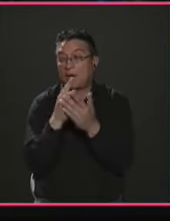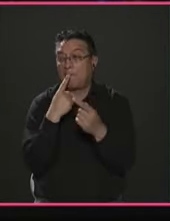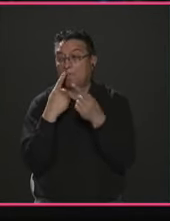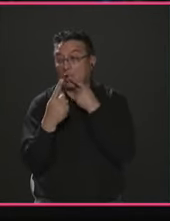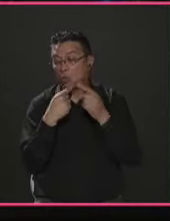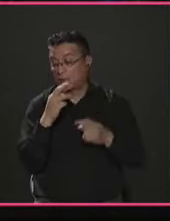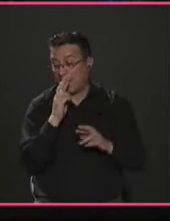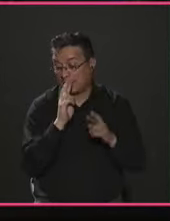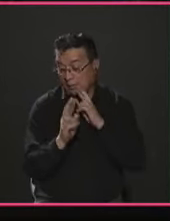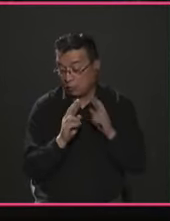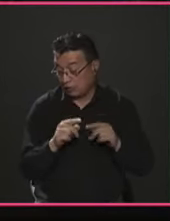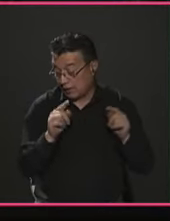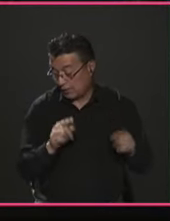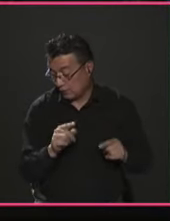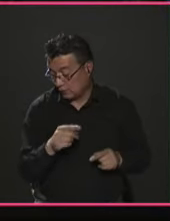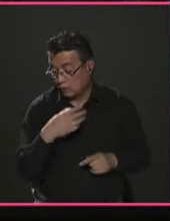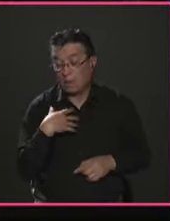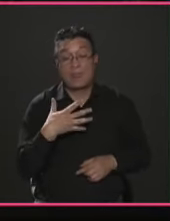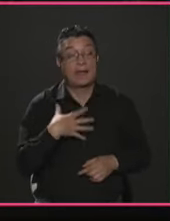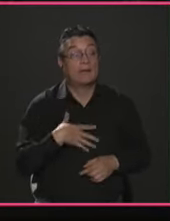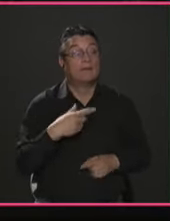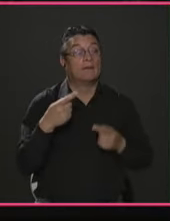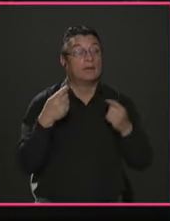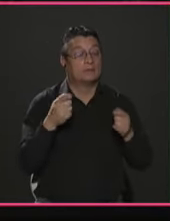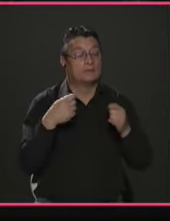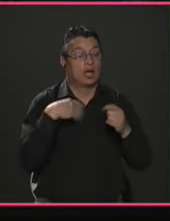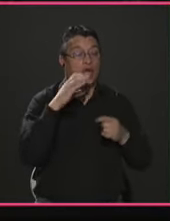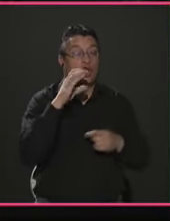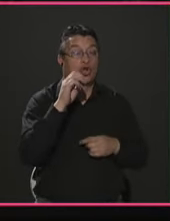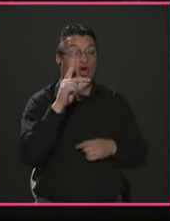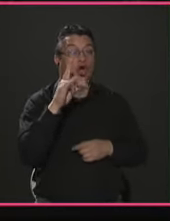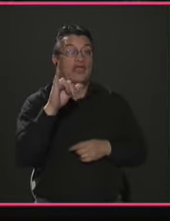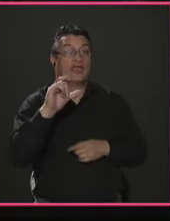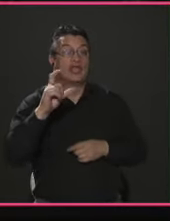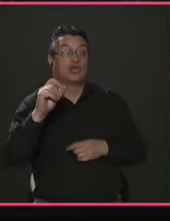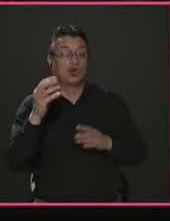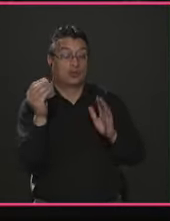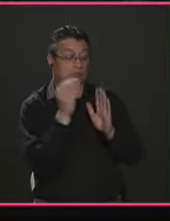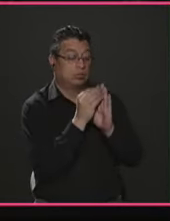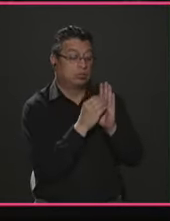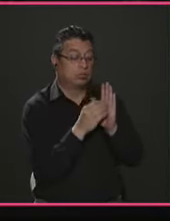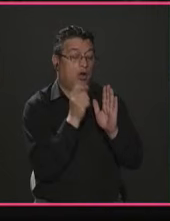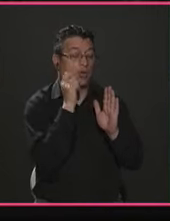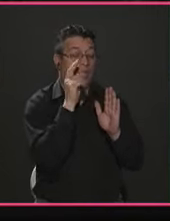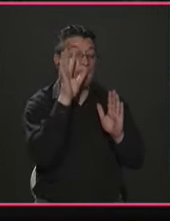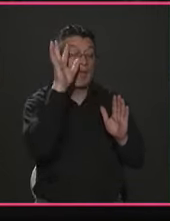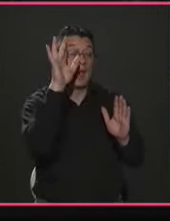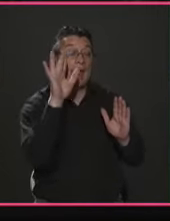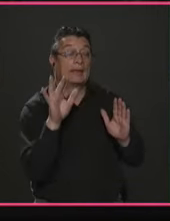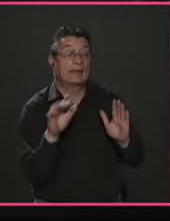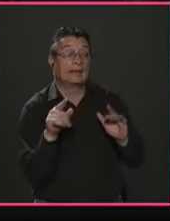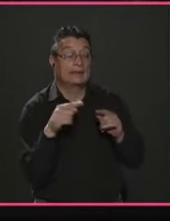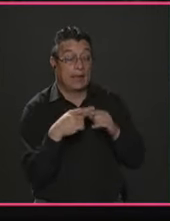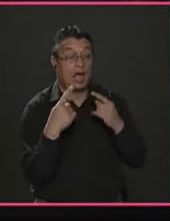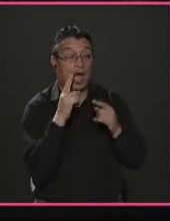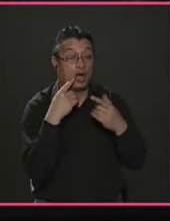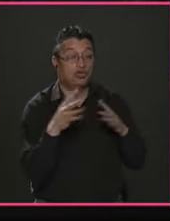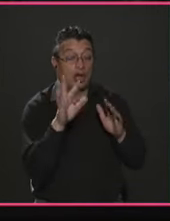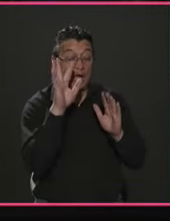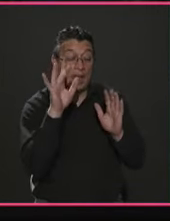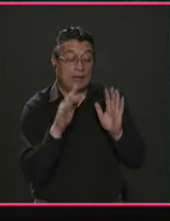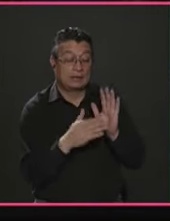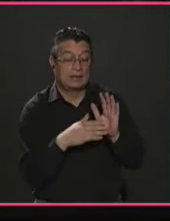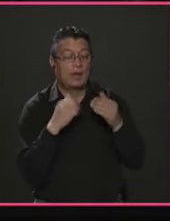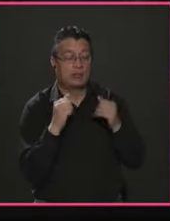ejemplo cierto y en base a eso lo que él trata de los codifica se acuerdan trato de establecer Cuáles son las características y una vez que tengo las características trato